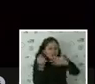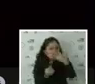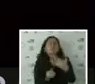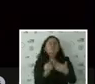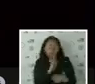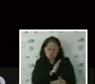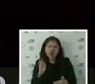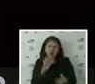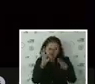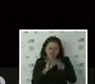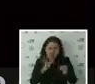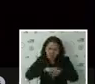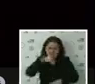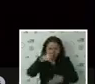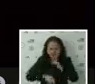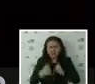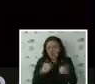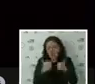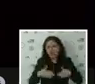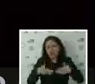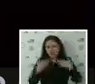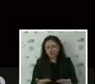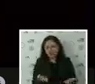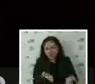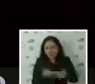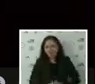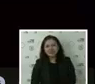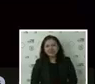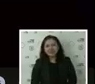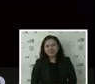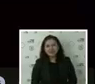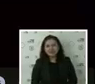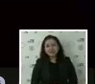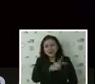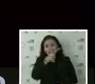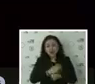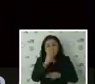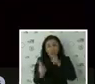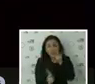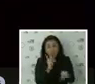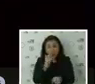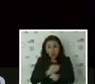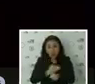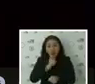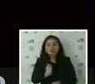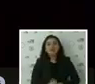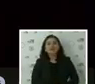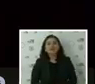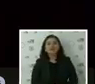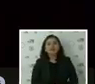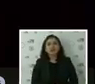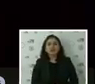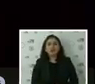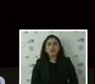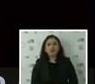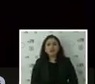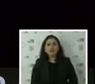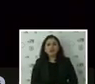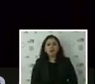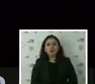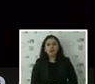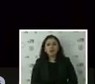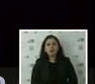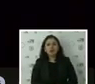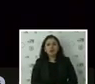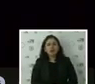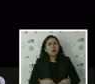aspecto, adelante, siéntanse con toda la libertad de hacerlo. La segunda pregunta detonadora sería, ¿cómo afrontar y aminorar las